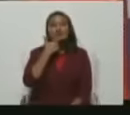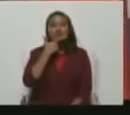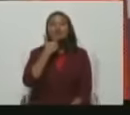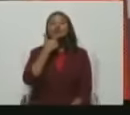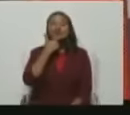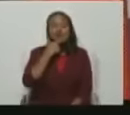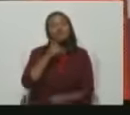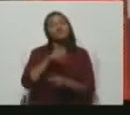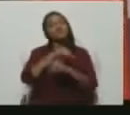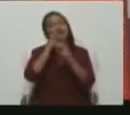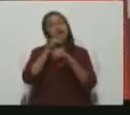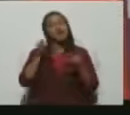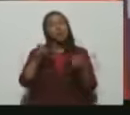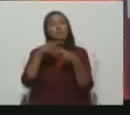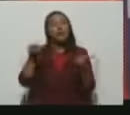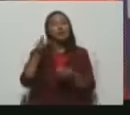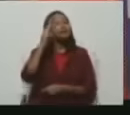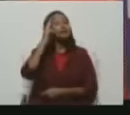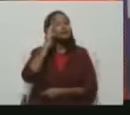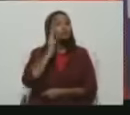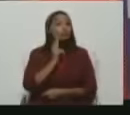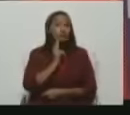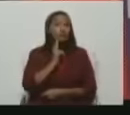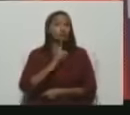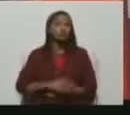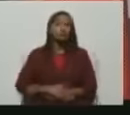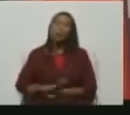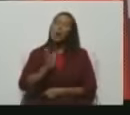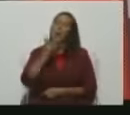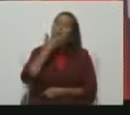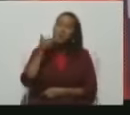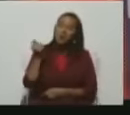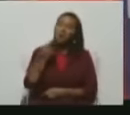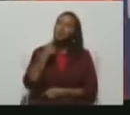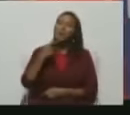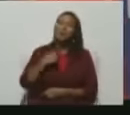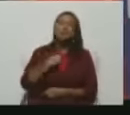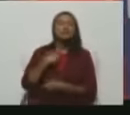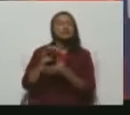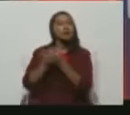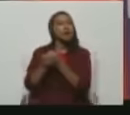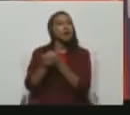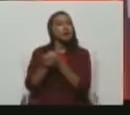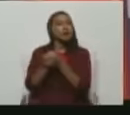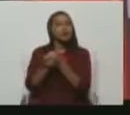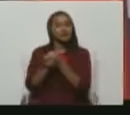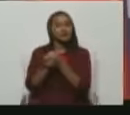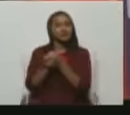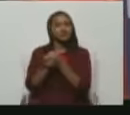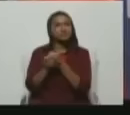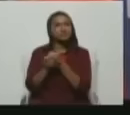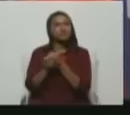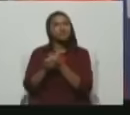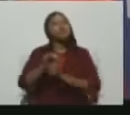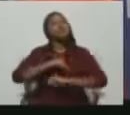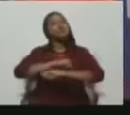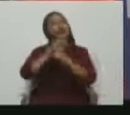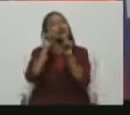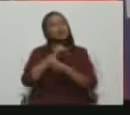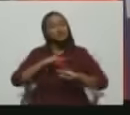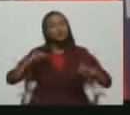Simón. O mejor, como me dice un compañerito, feliz cumpleaños,